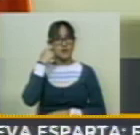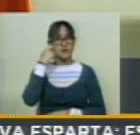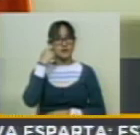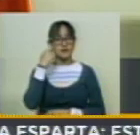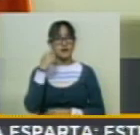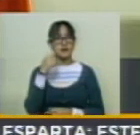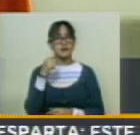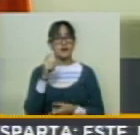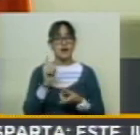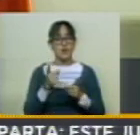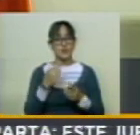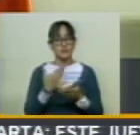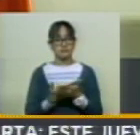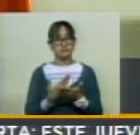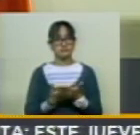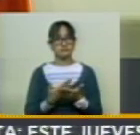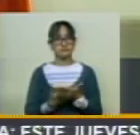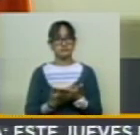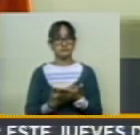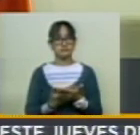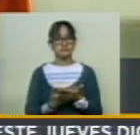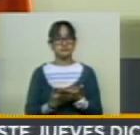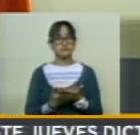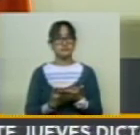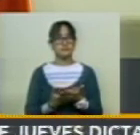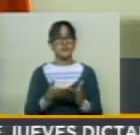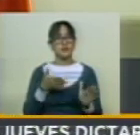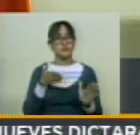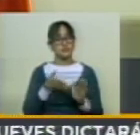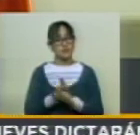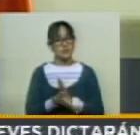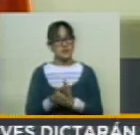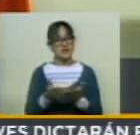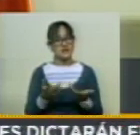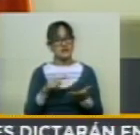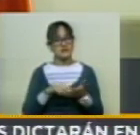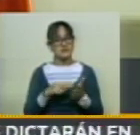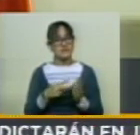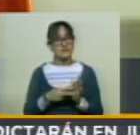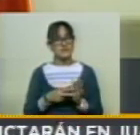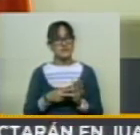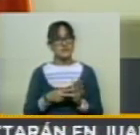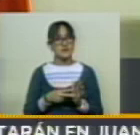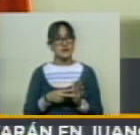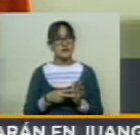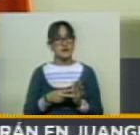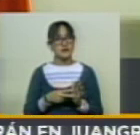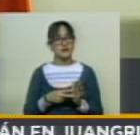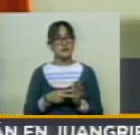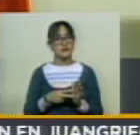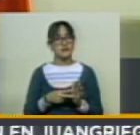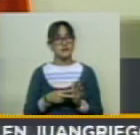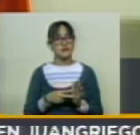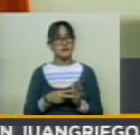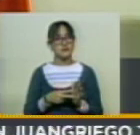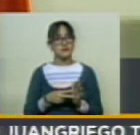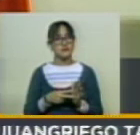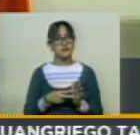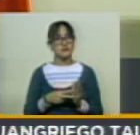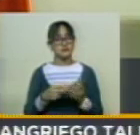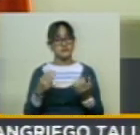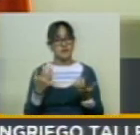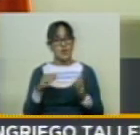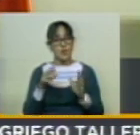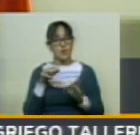mucho en algunos planteamientos que hemos tenido sobre lo que significa el desestímulo para el ejercicio